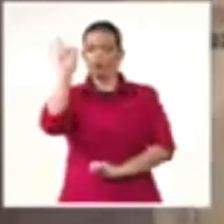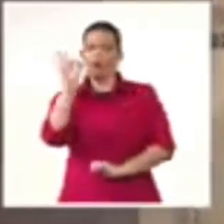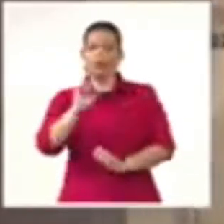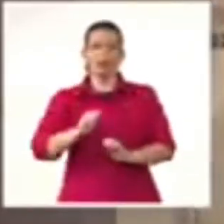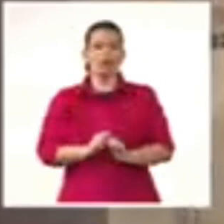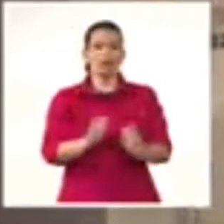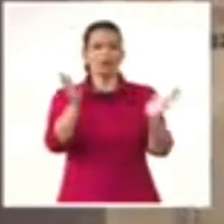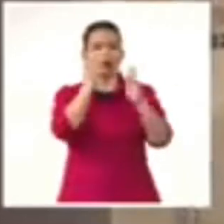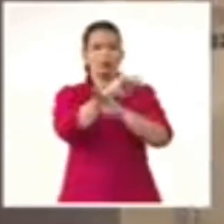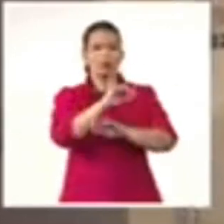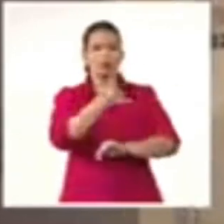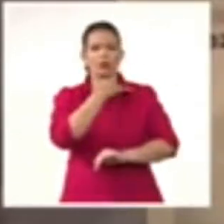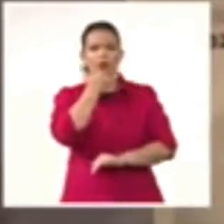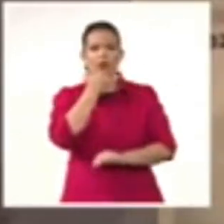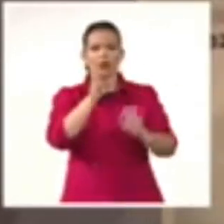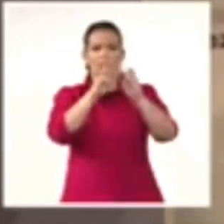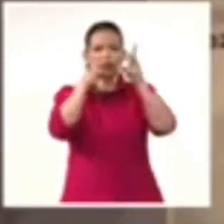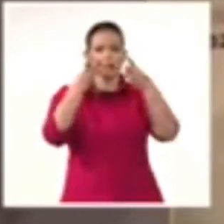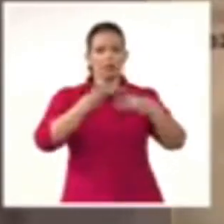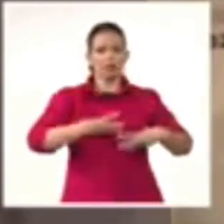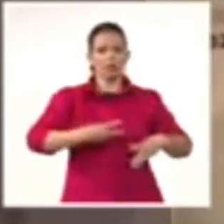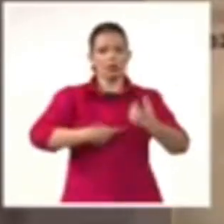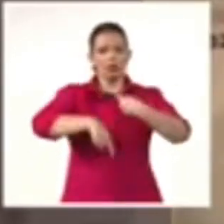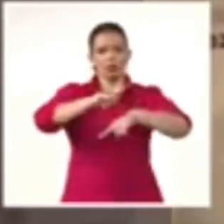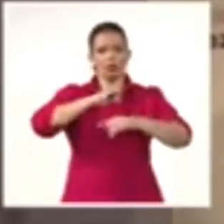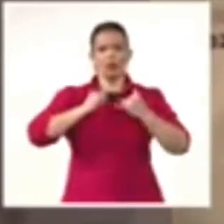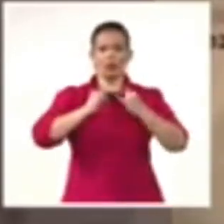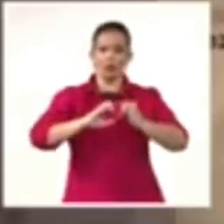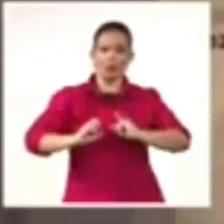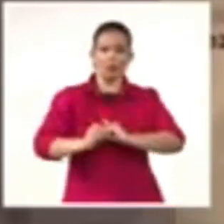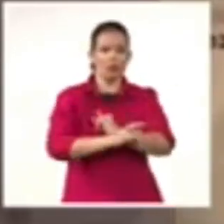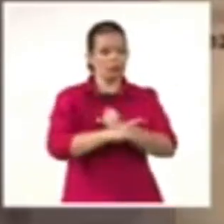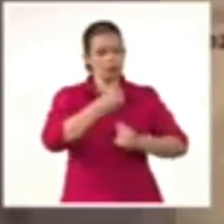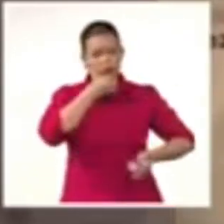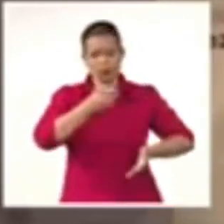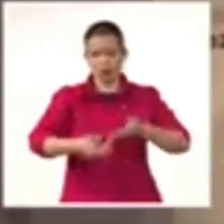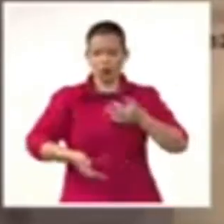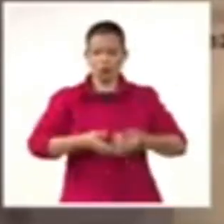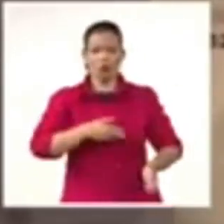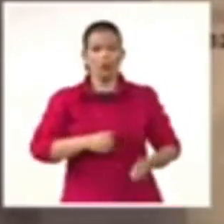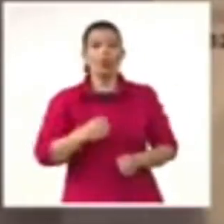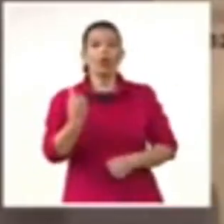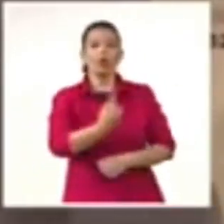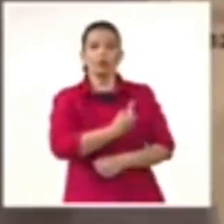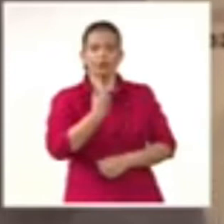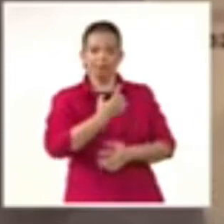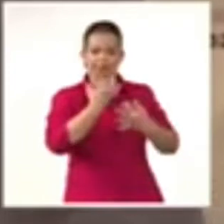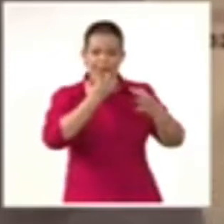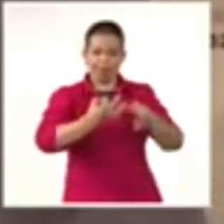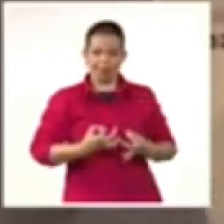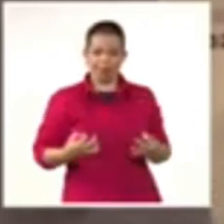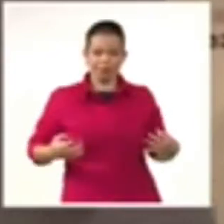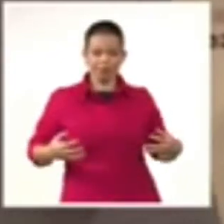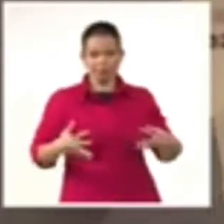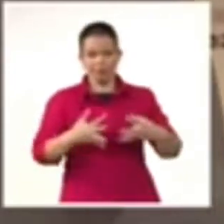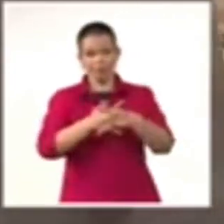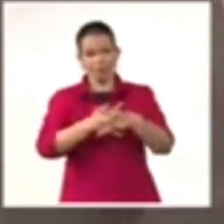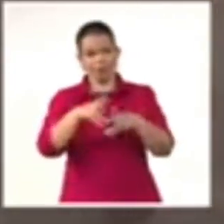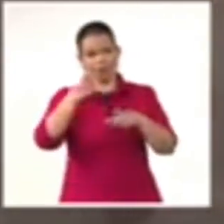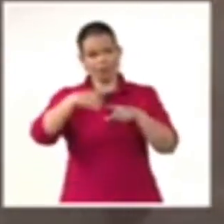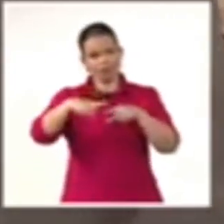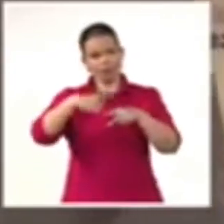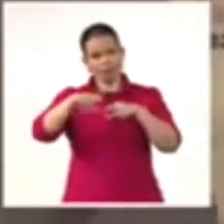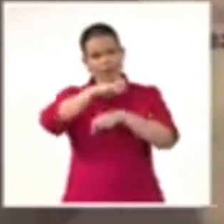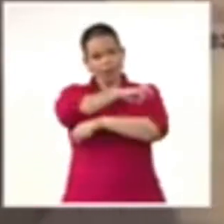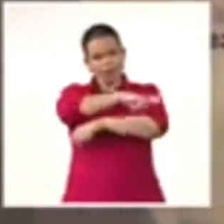mentiras contra la revolución. Un ejercicio histórico del afecto entre las naciones que no figura en